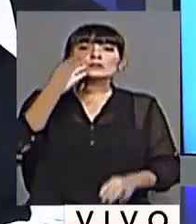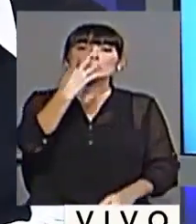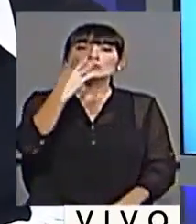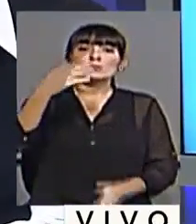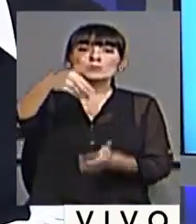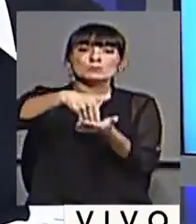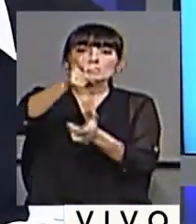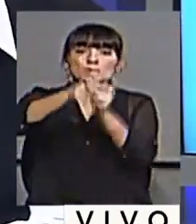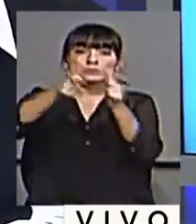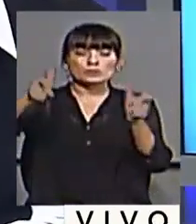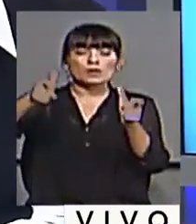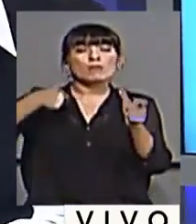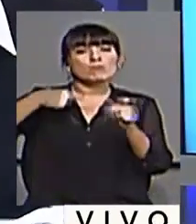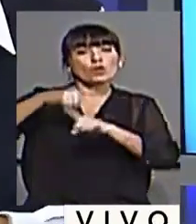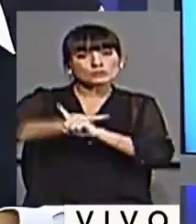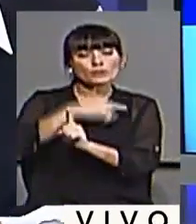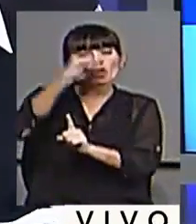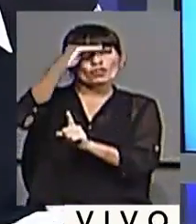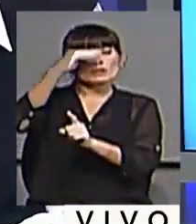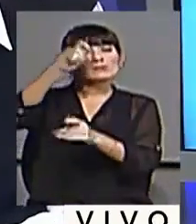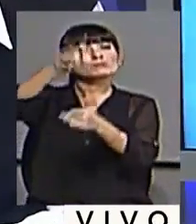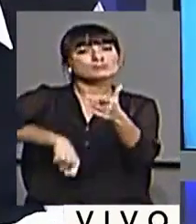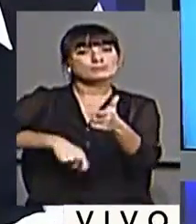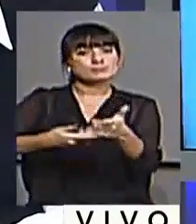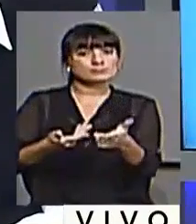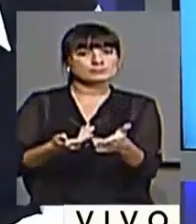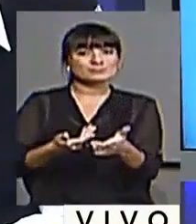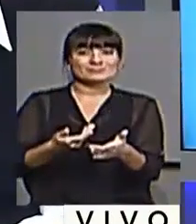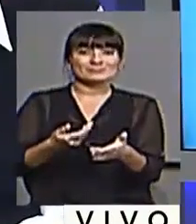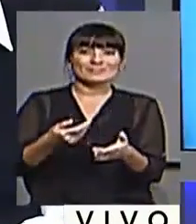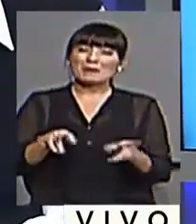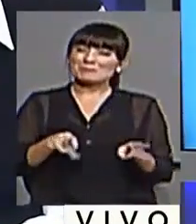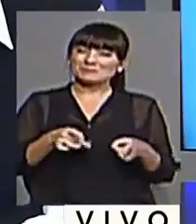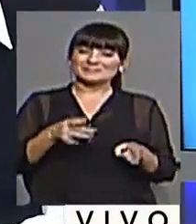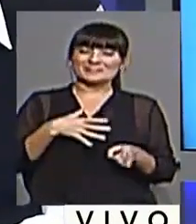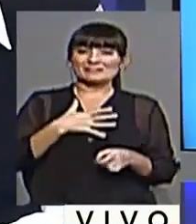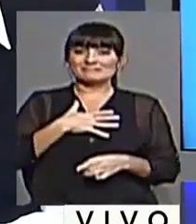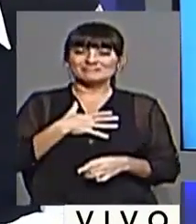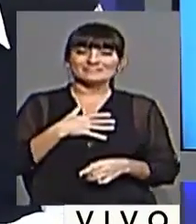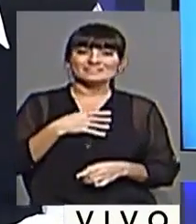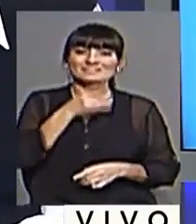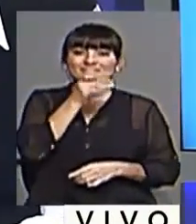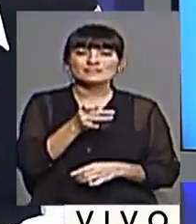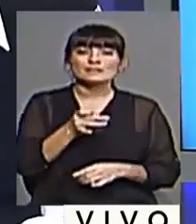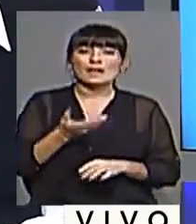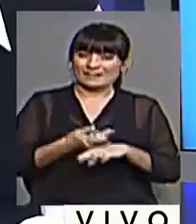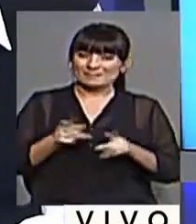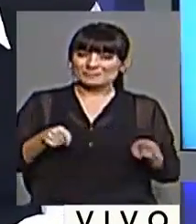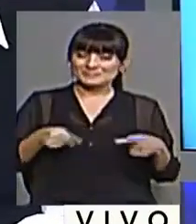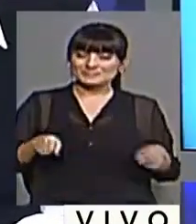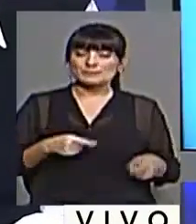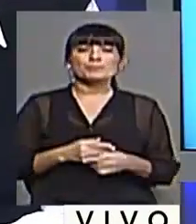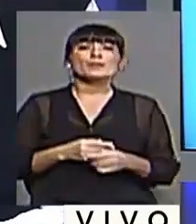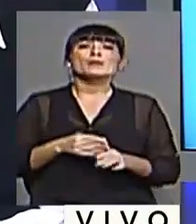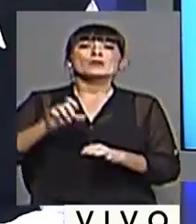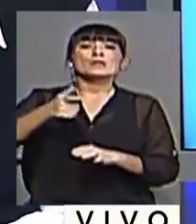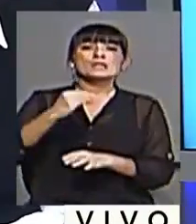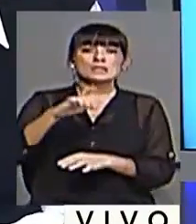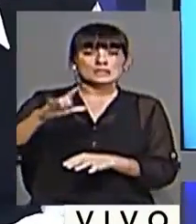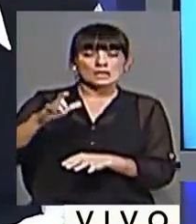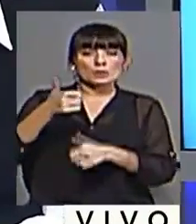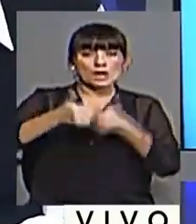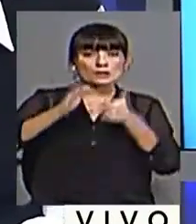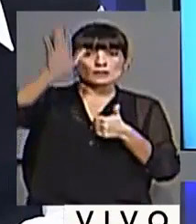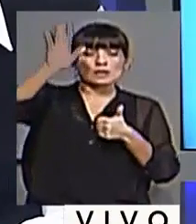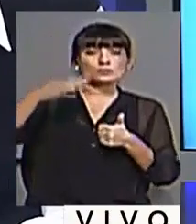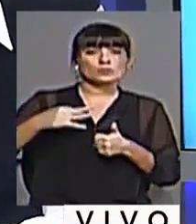personas renovaron su confianza con el Partido Popular. Vamos a estar tirando la música. Sí. Guille es un candidato ciudadano, ¿por qué tú lo vas a encerrar en un